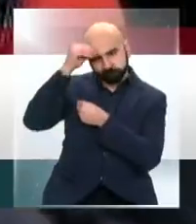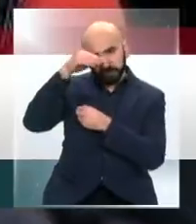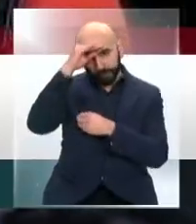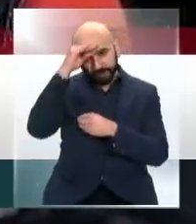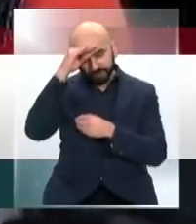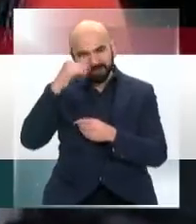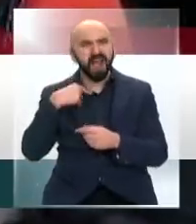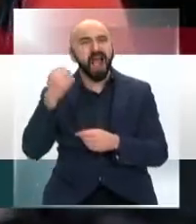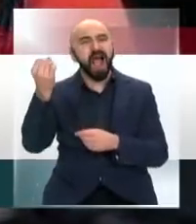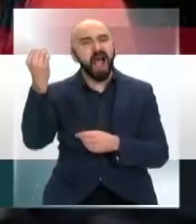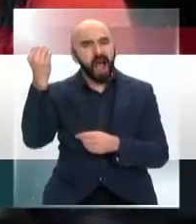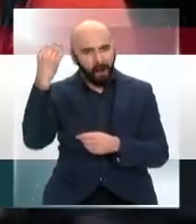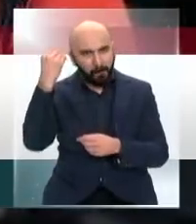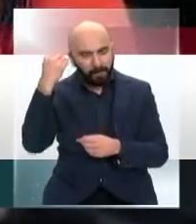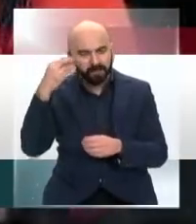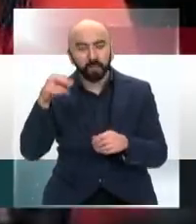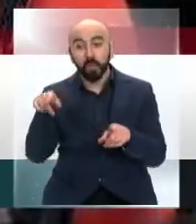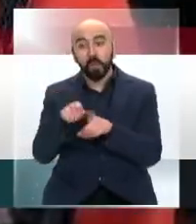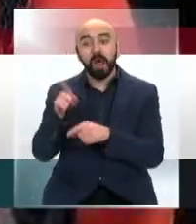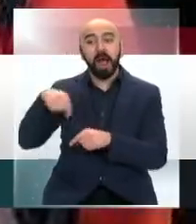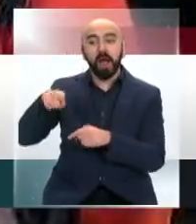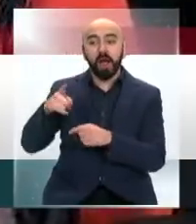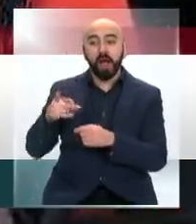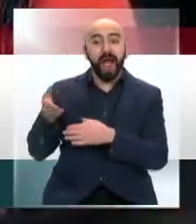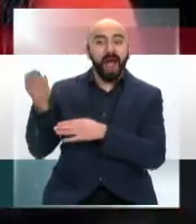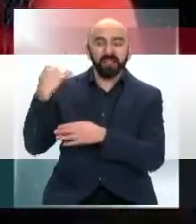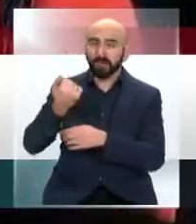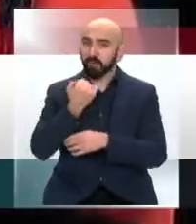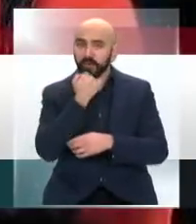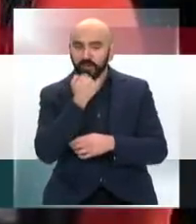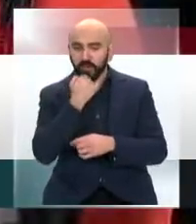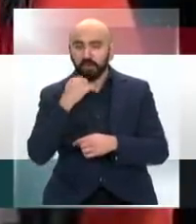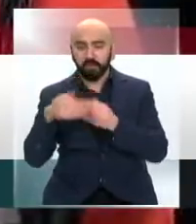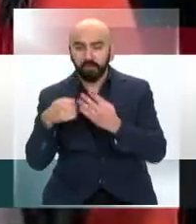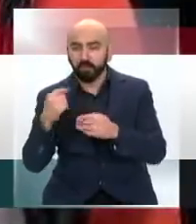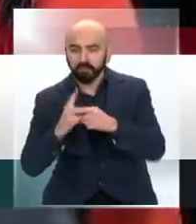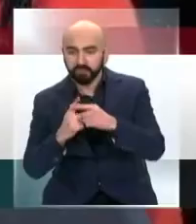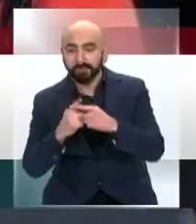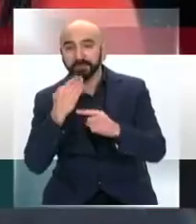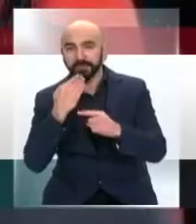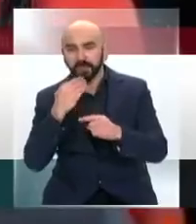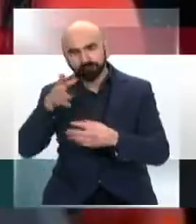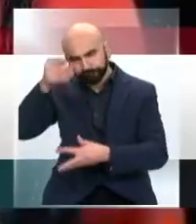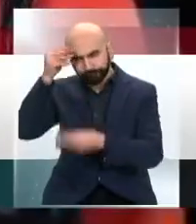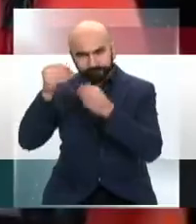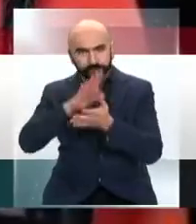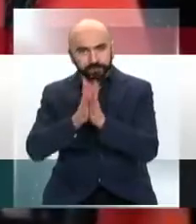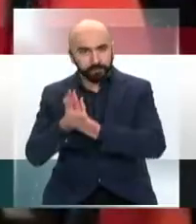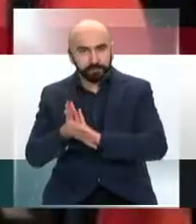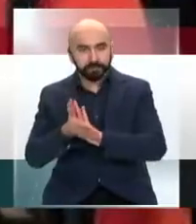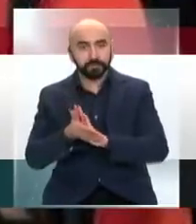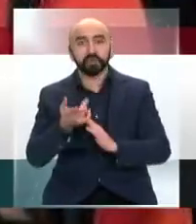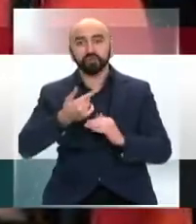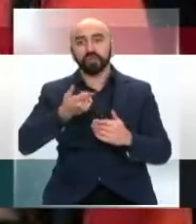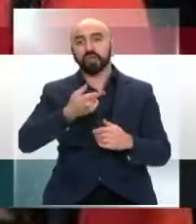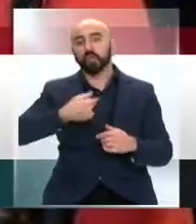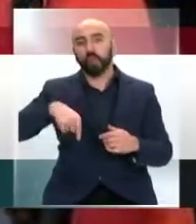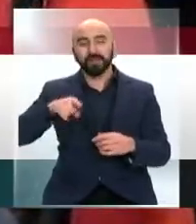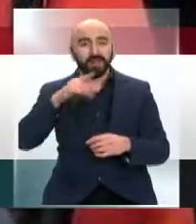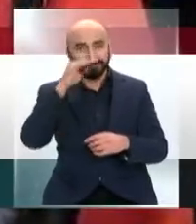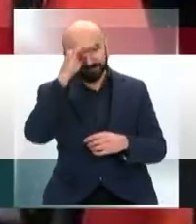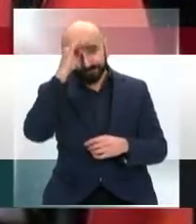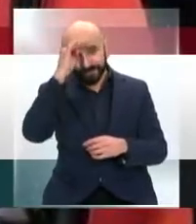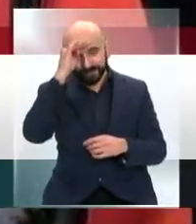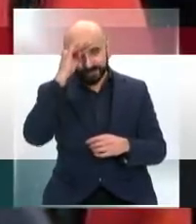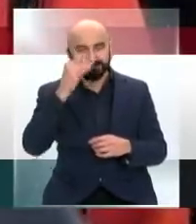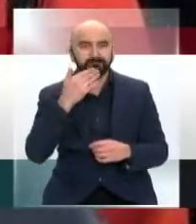sus aciertos. Y con la conciencia histórica de que somos herederos de una posta muchísimo más larga que nuestras experiencias vitales,